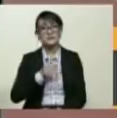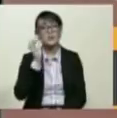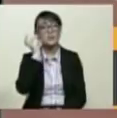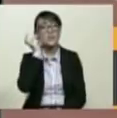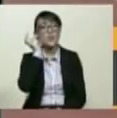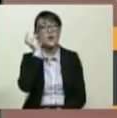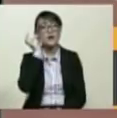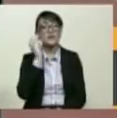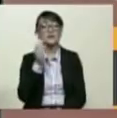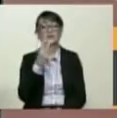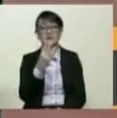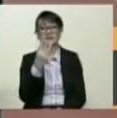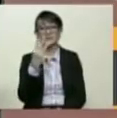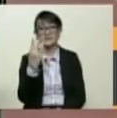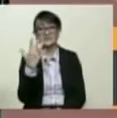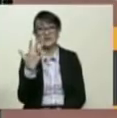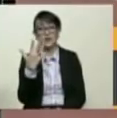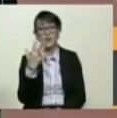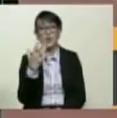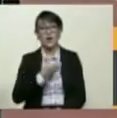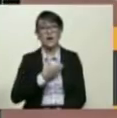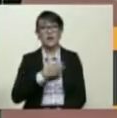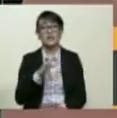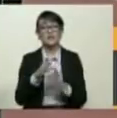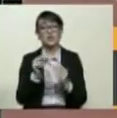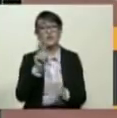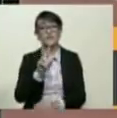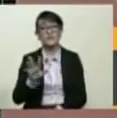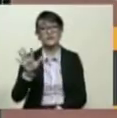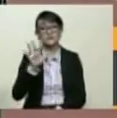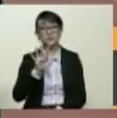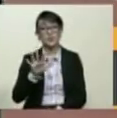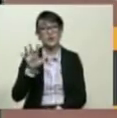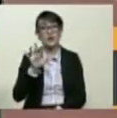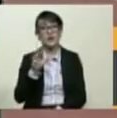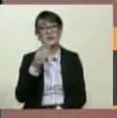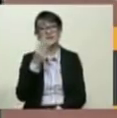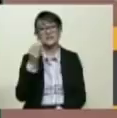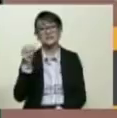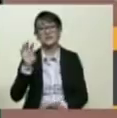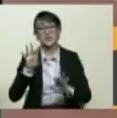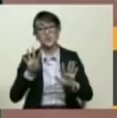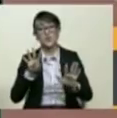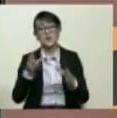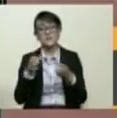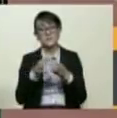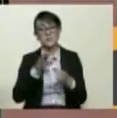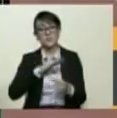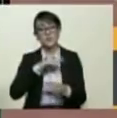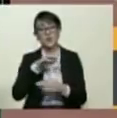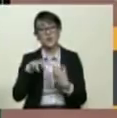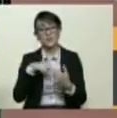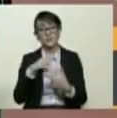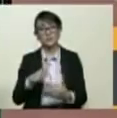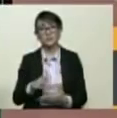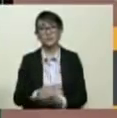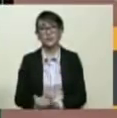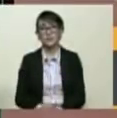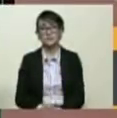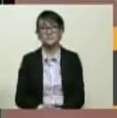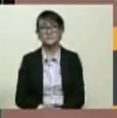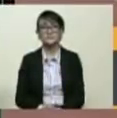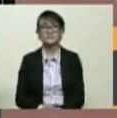una alcaldesa de los 335 alcaldes que existen en Venezuela, 309 pertenecientes a las filas de la Revolución Venezolana, que